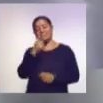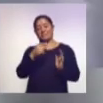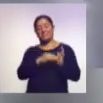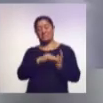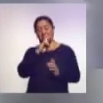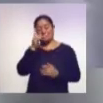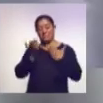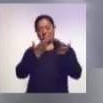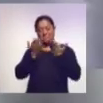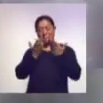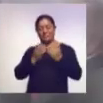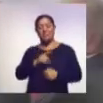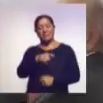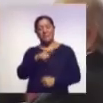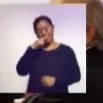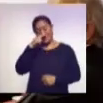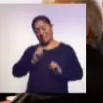orgullo para Tlaxcala.